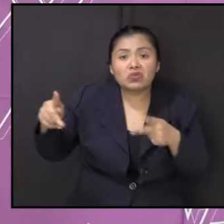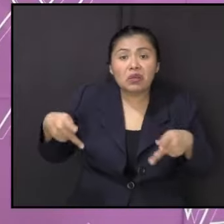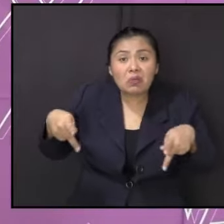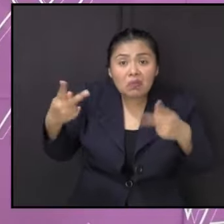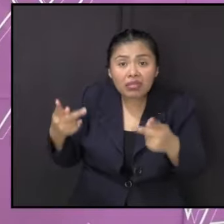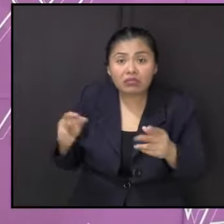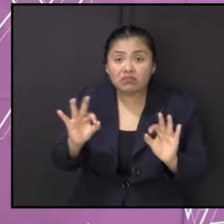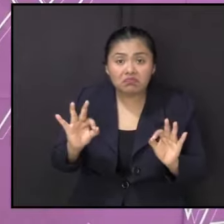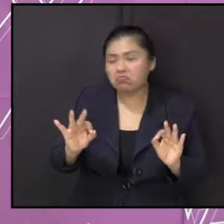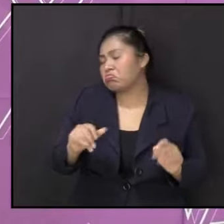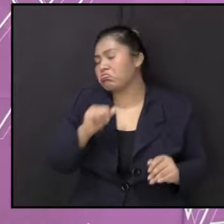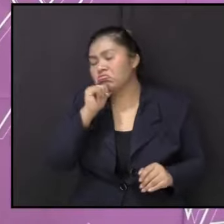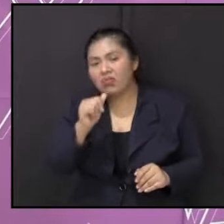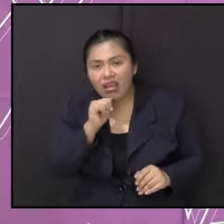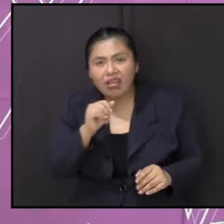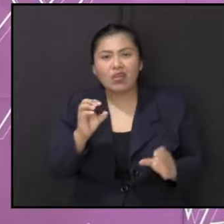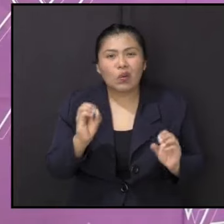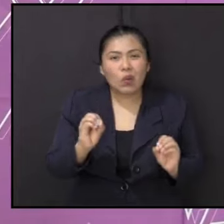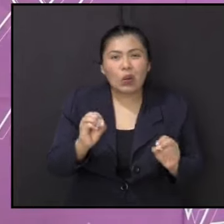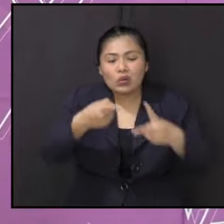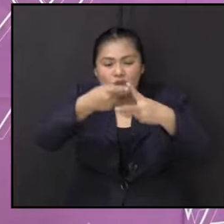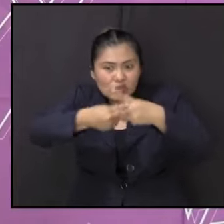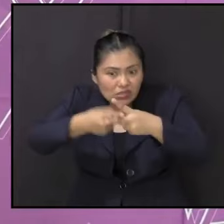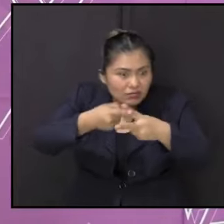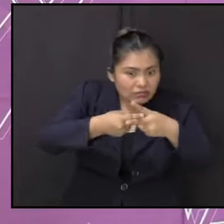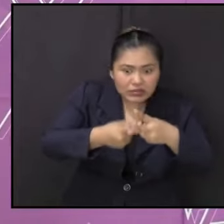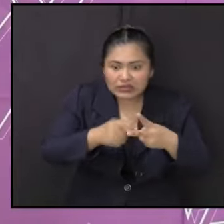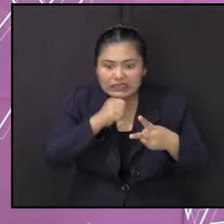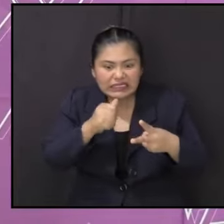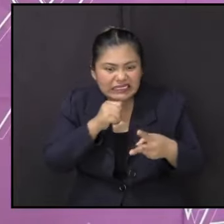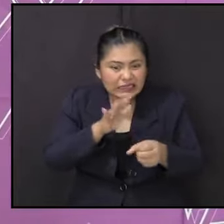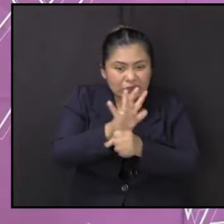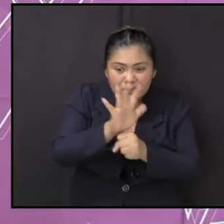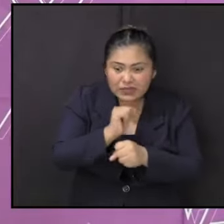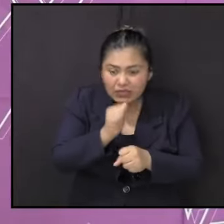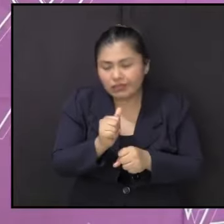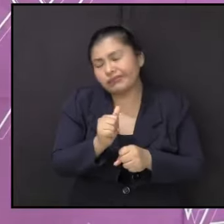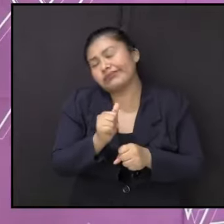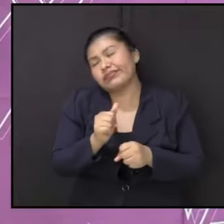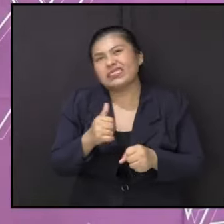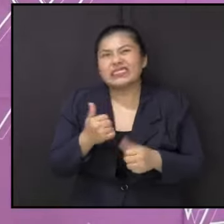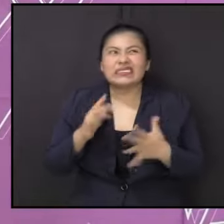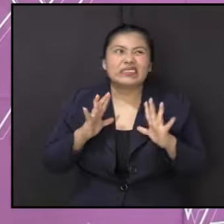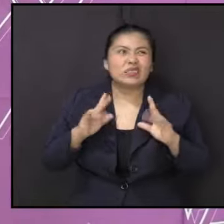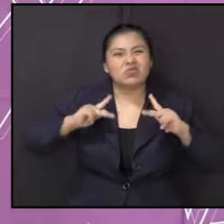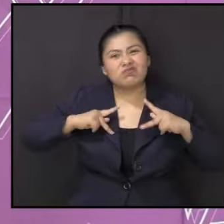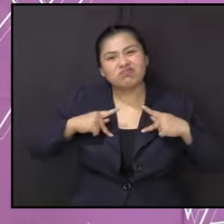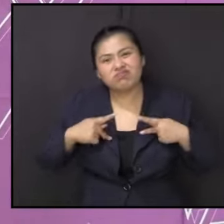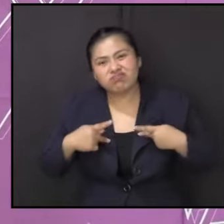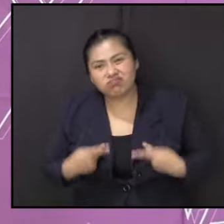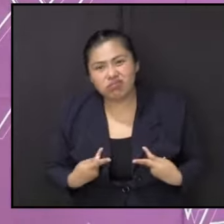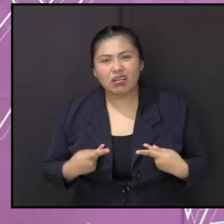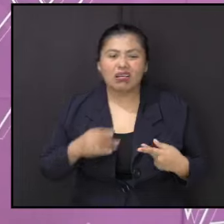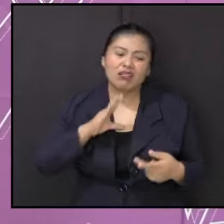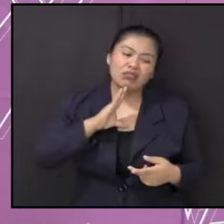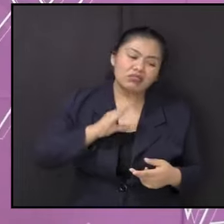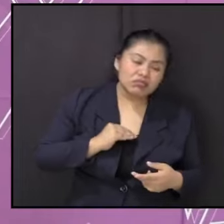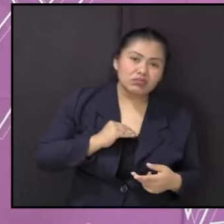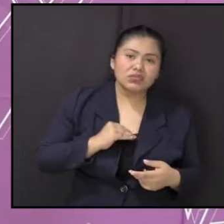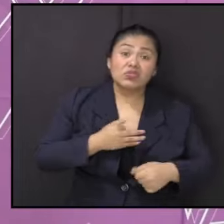los costos no les dan, es ahí donde empieza a entrar el desánimo y ahí viene la debacle económica para la